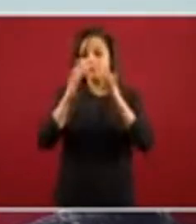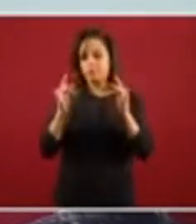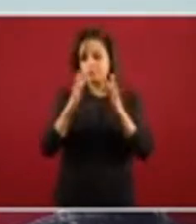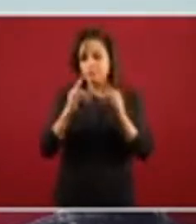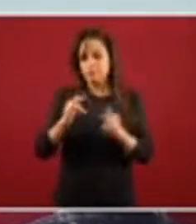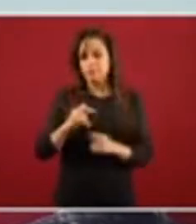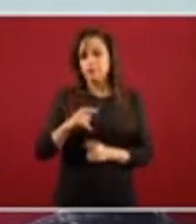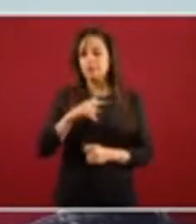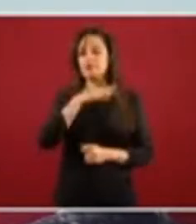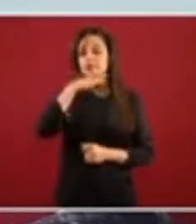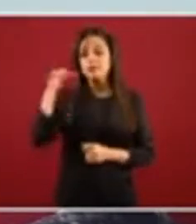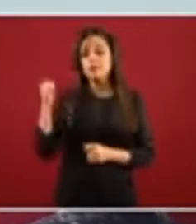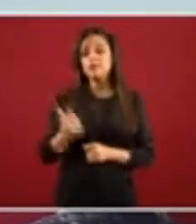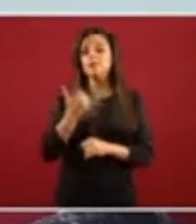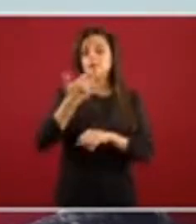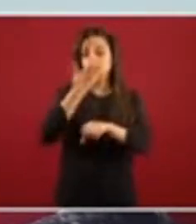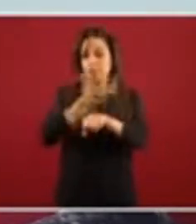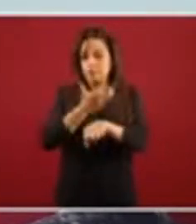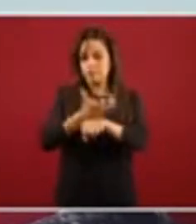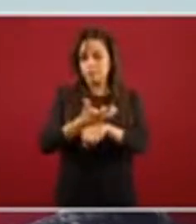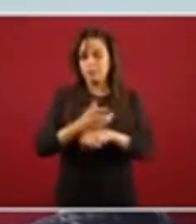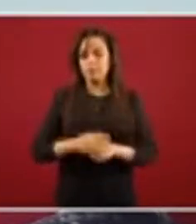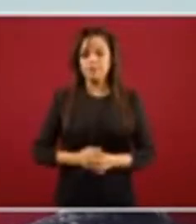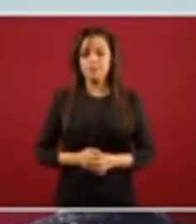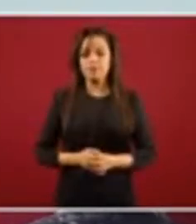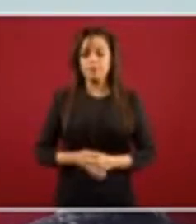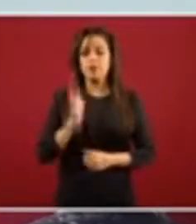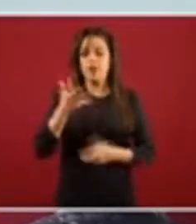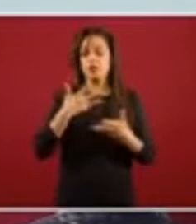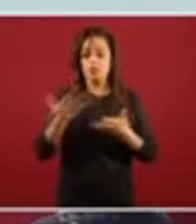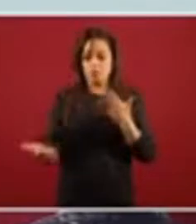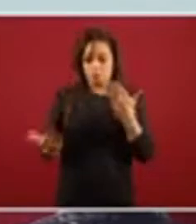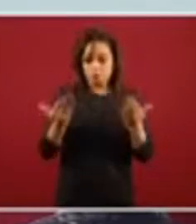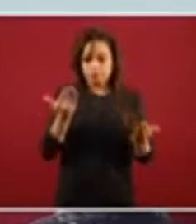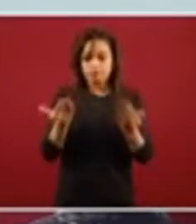y Estados Unidos. Y las hemos comparado